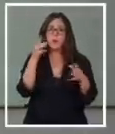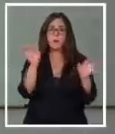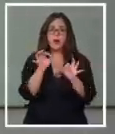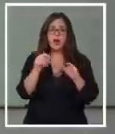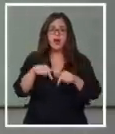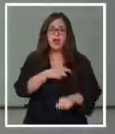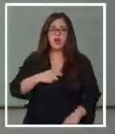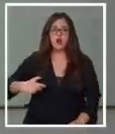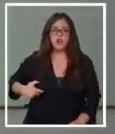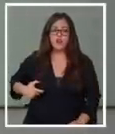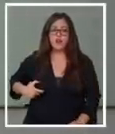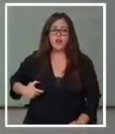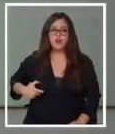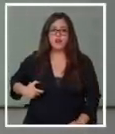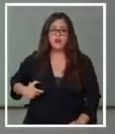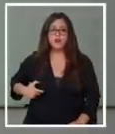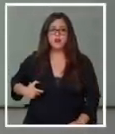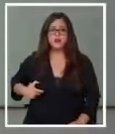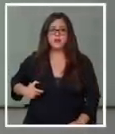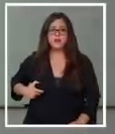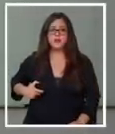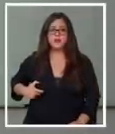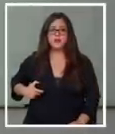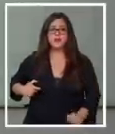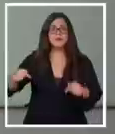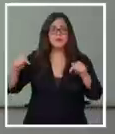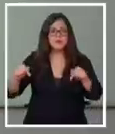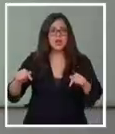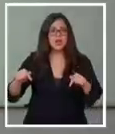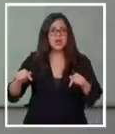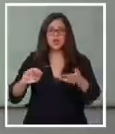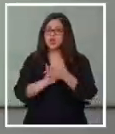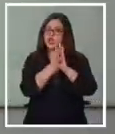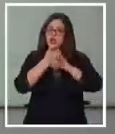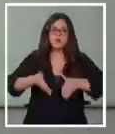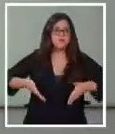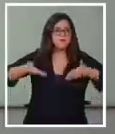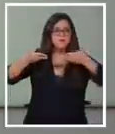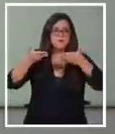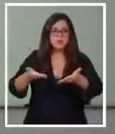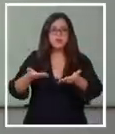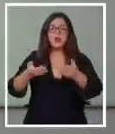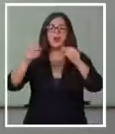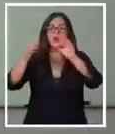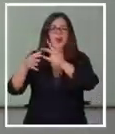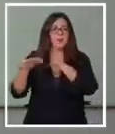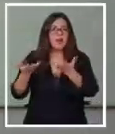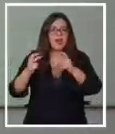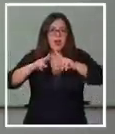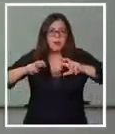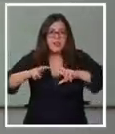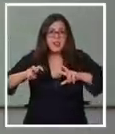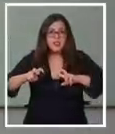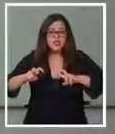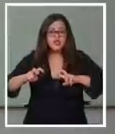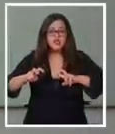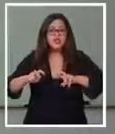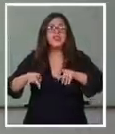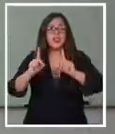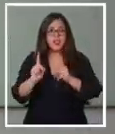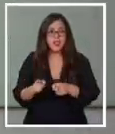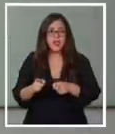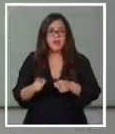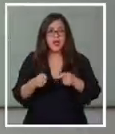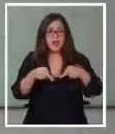vamos a poner todos los recursos a disposición para que la investigación que se tiene que llevar